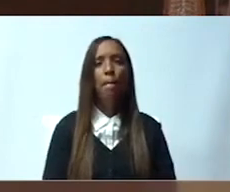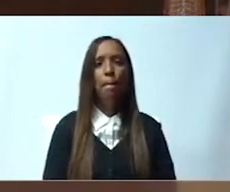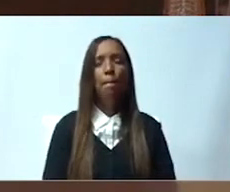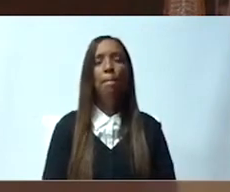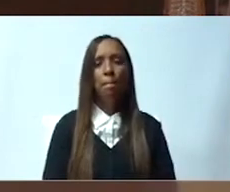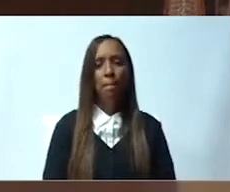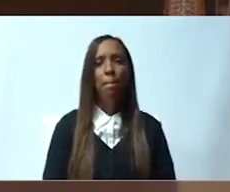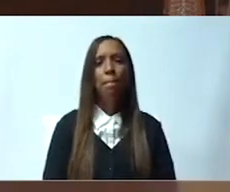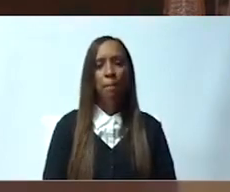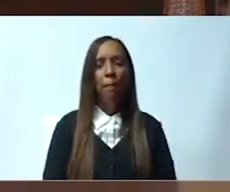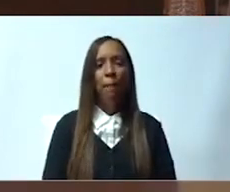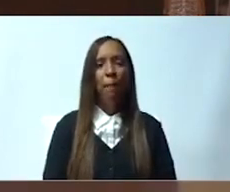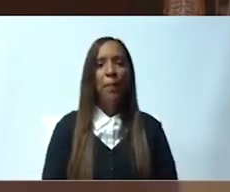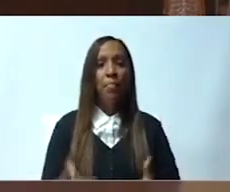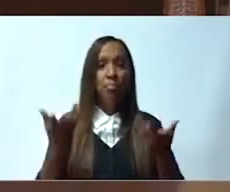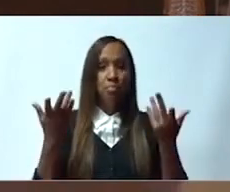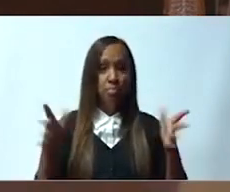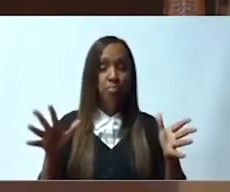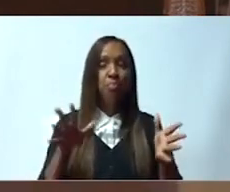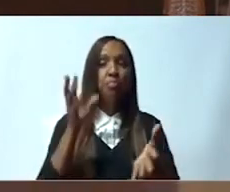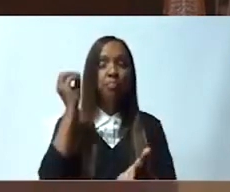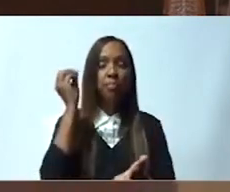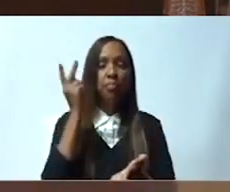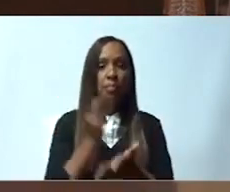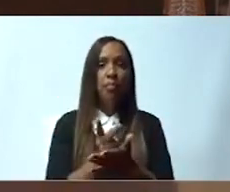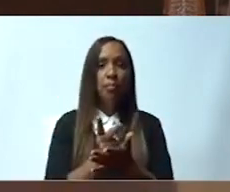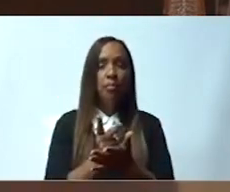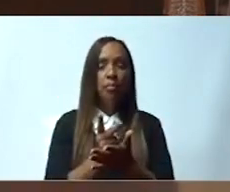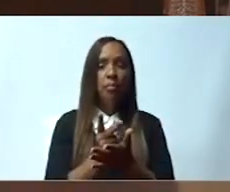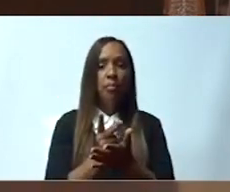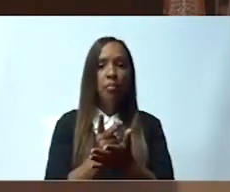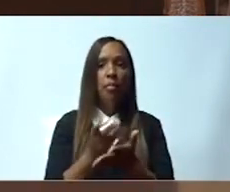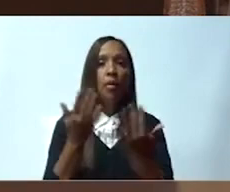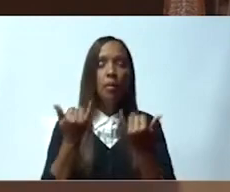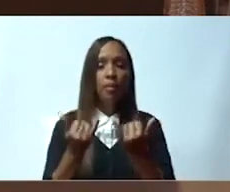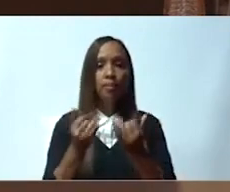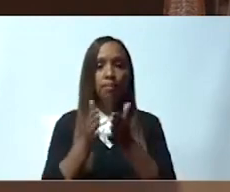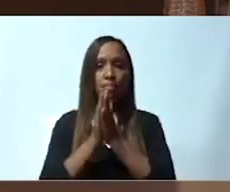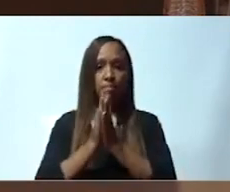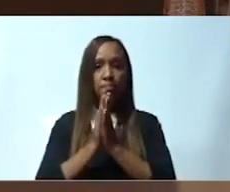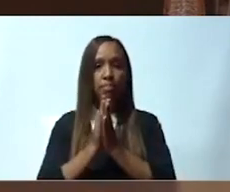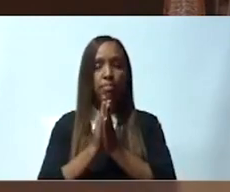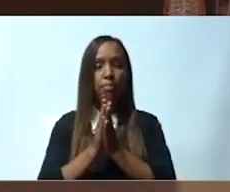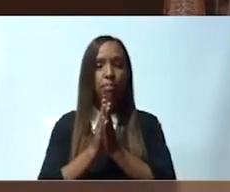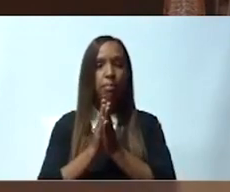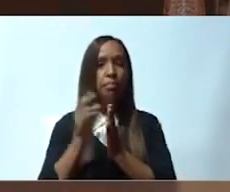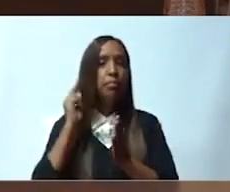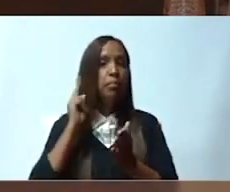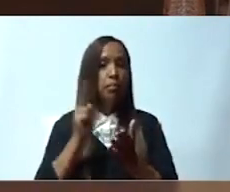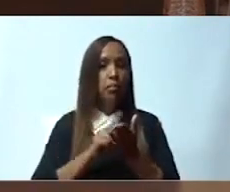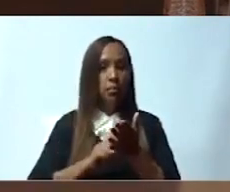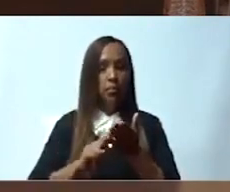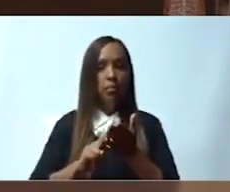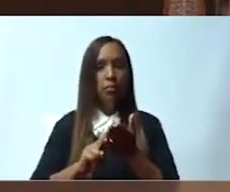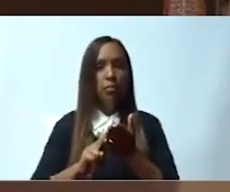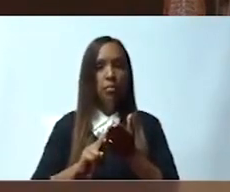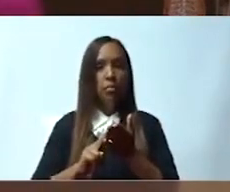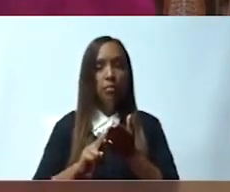Solicito al doctor Agustín Burgos que dé lectura. Les informo a los diputados